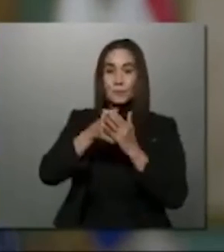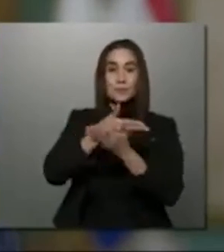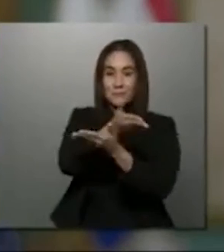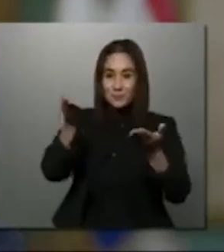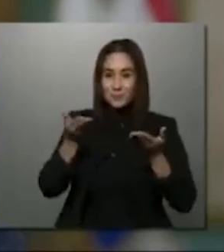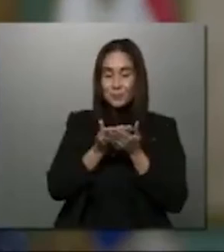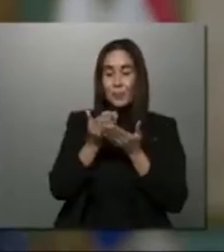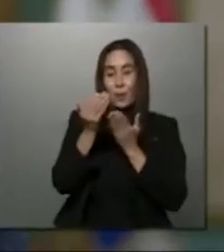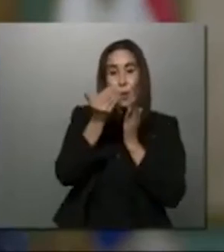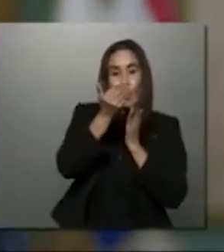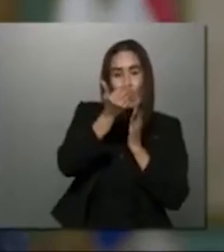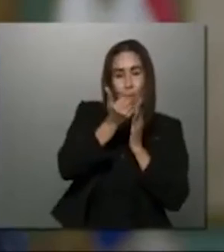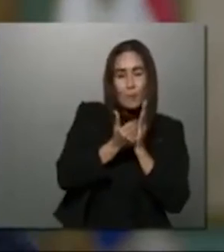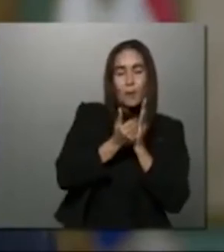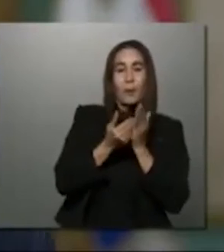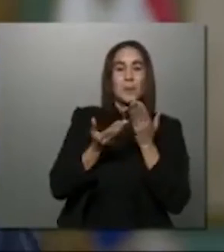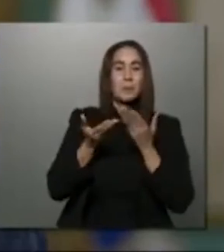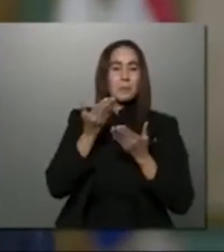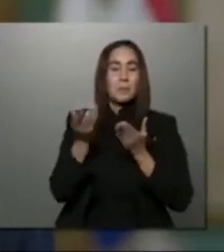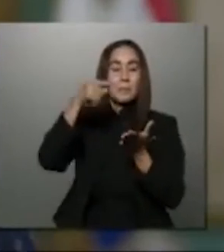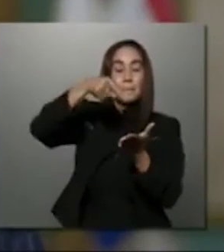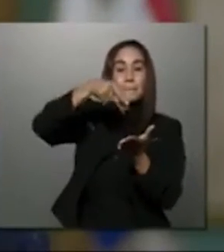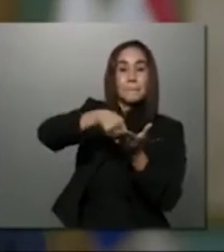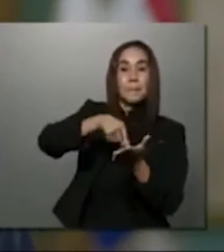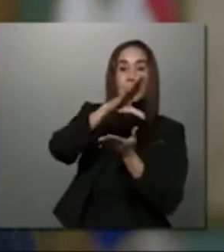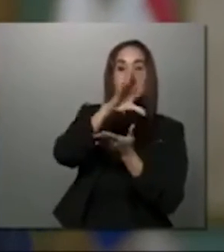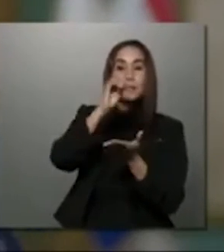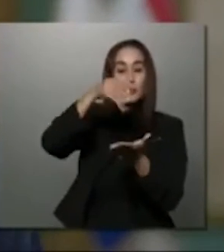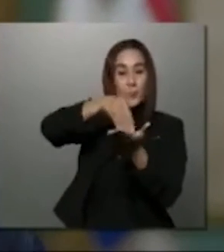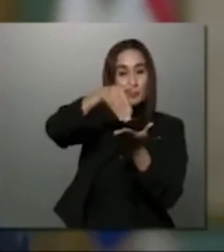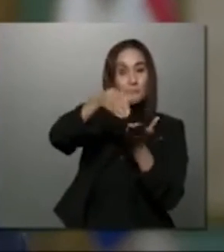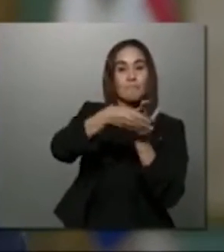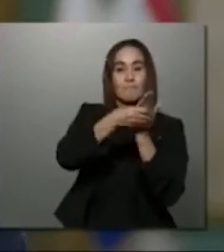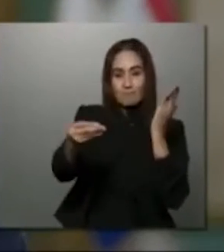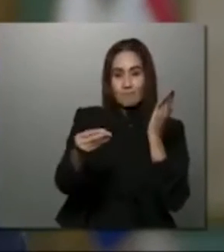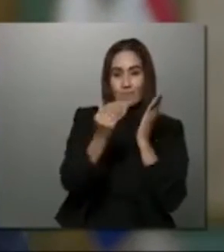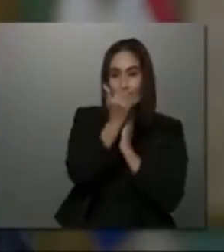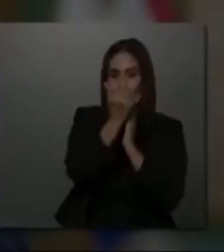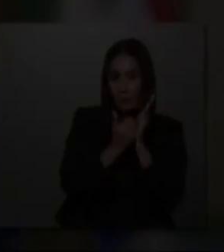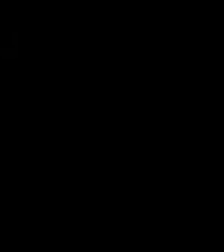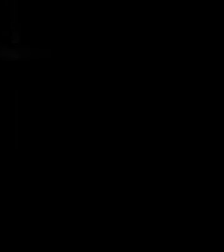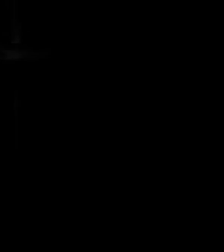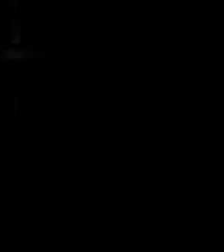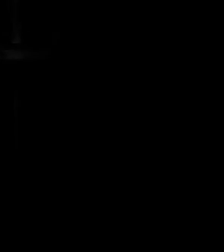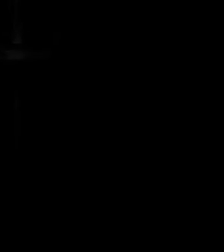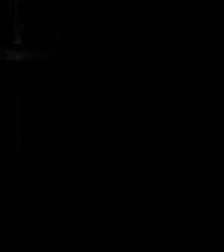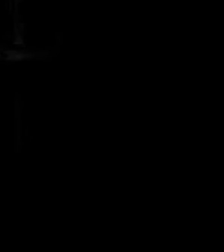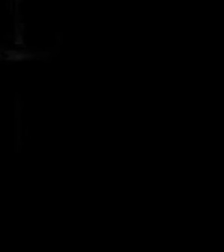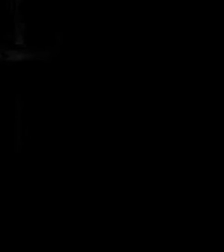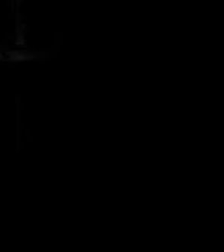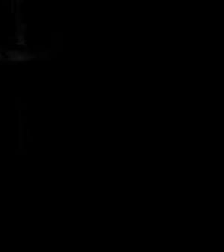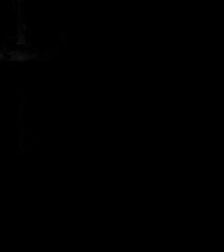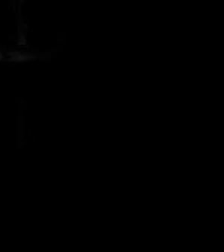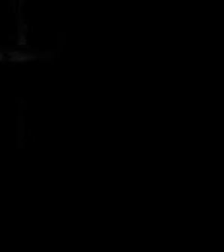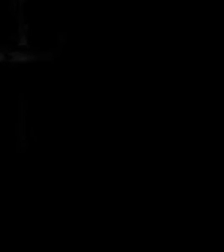proceso judicial contra los que aprobaron tanto el contrato original como los que le metieron el adendum. Ahí deben estar